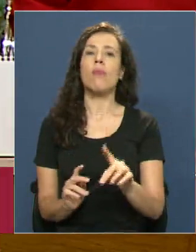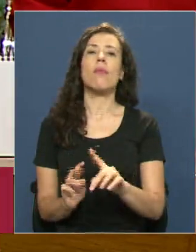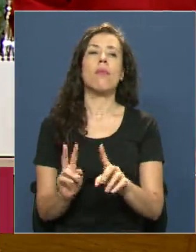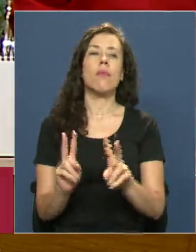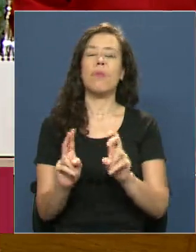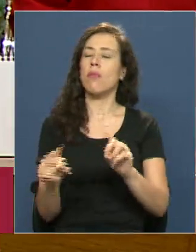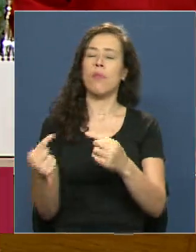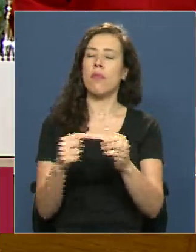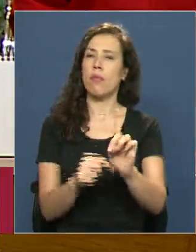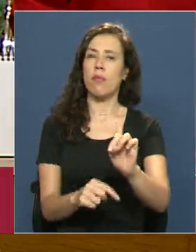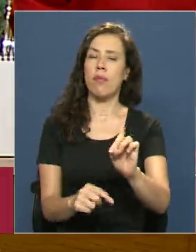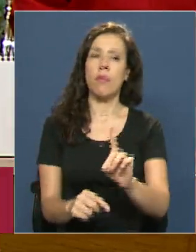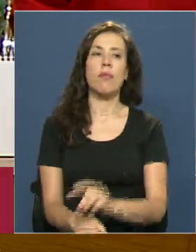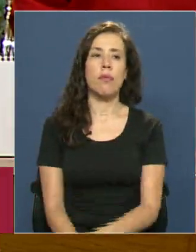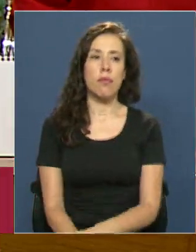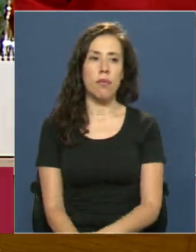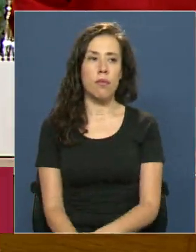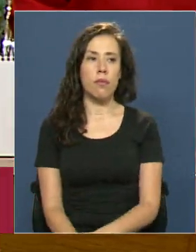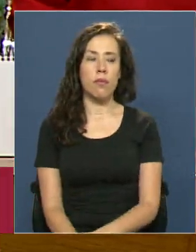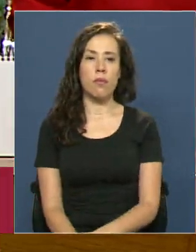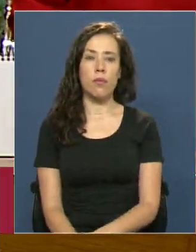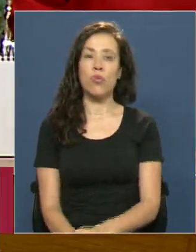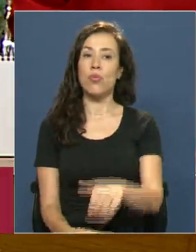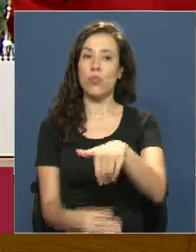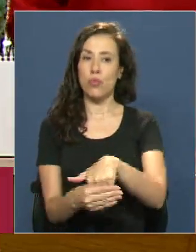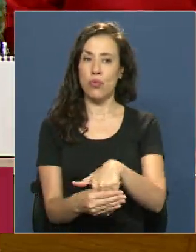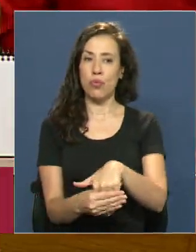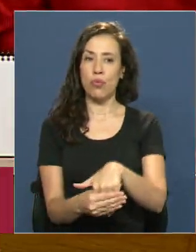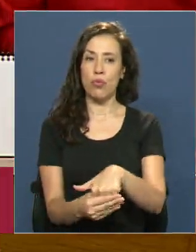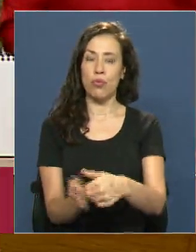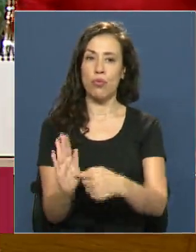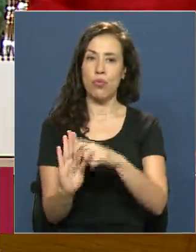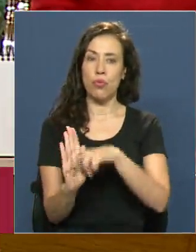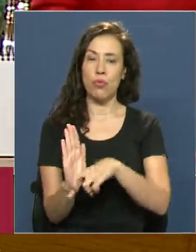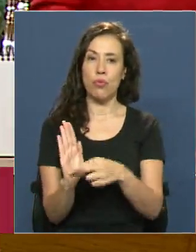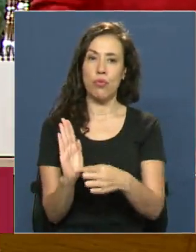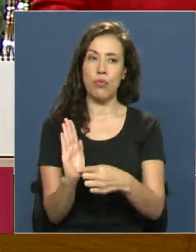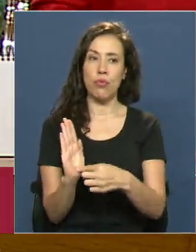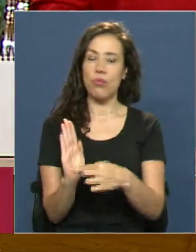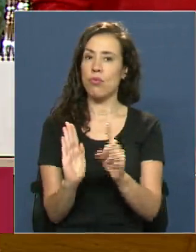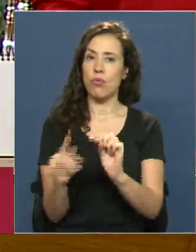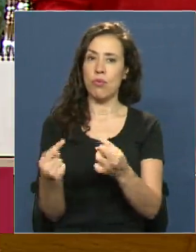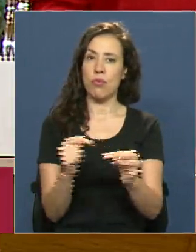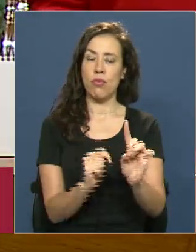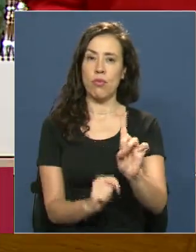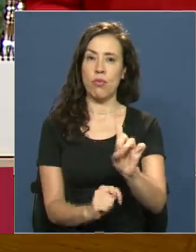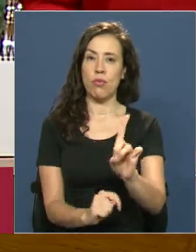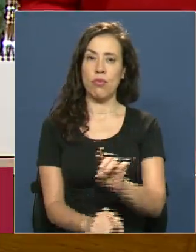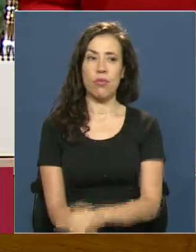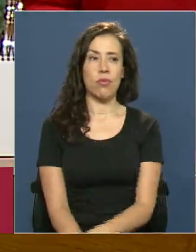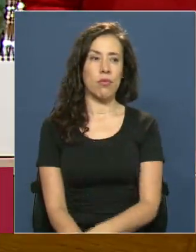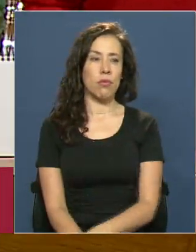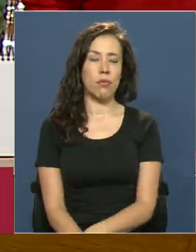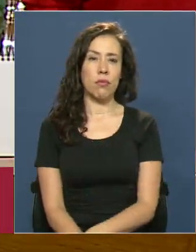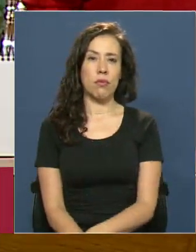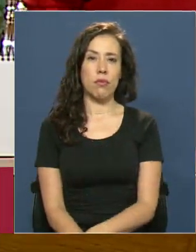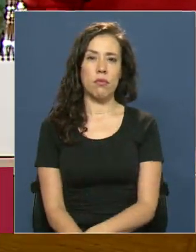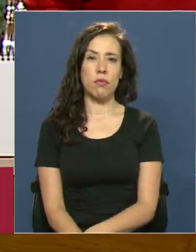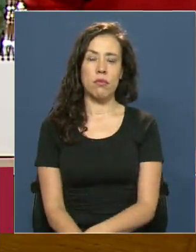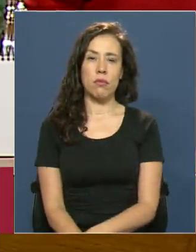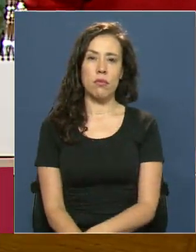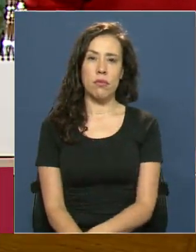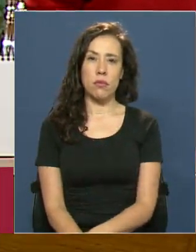No, es sobre tabla. Es sobre tabla, muy bien. En votación el proyecto. Sobre tabla, no hay debate. En